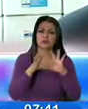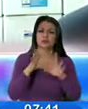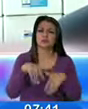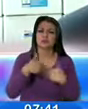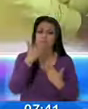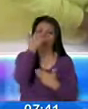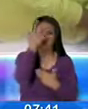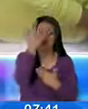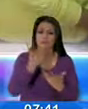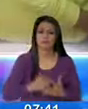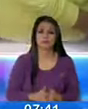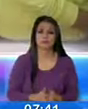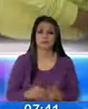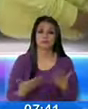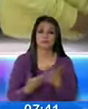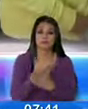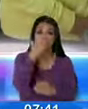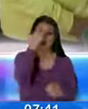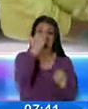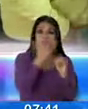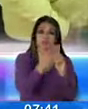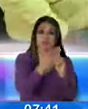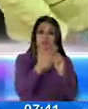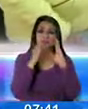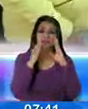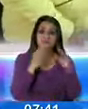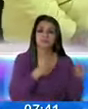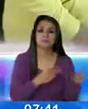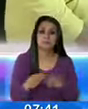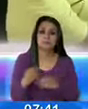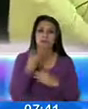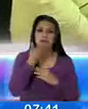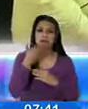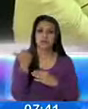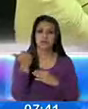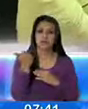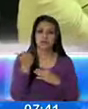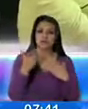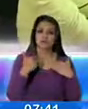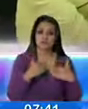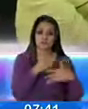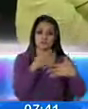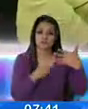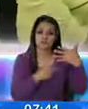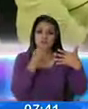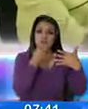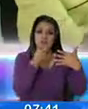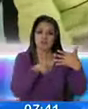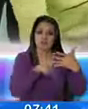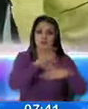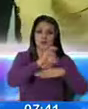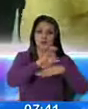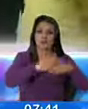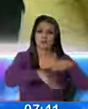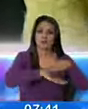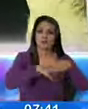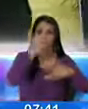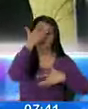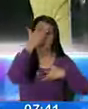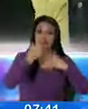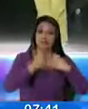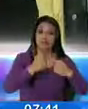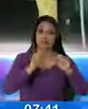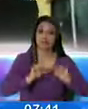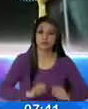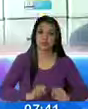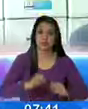muchos casos. Su nuevo propósito es buscar los mecanismos que amplíen el cuadro base de medicamentos en el Ecuador, en especial para las enfermedades